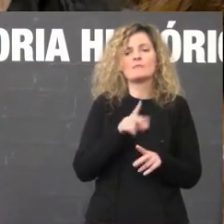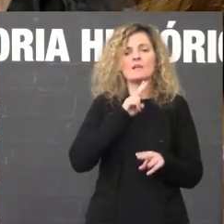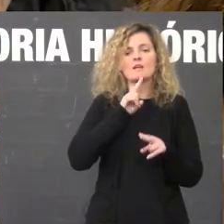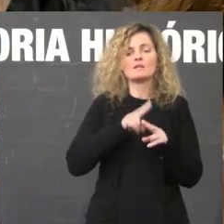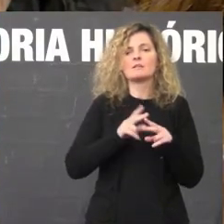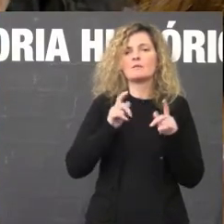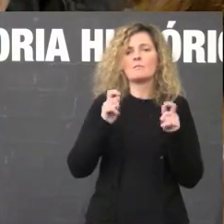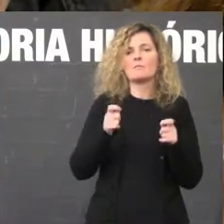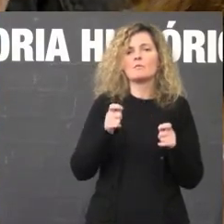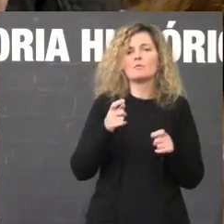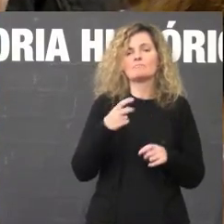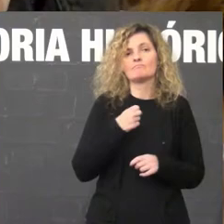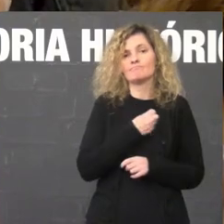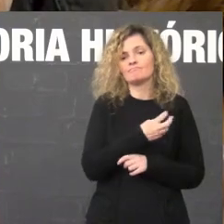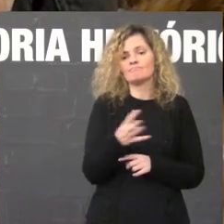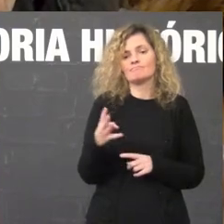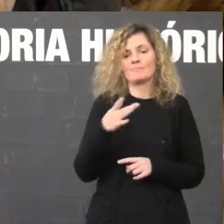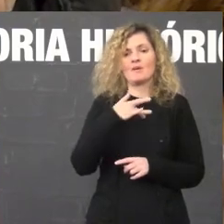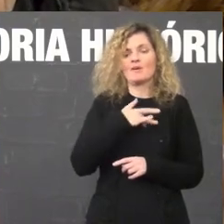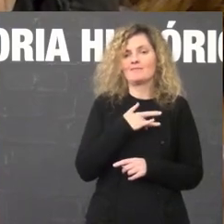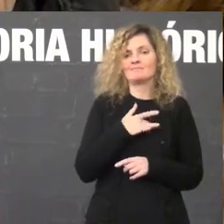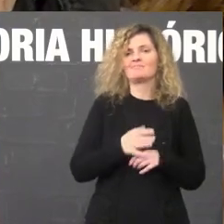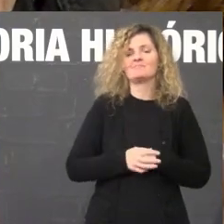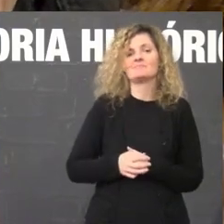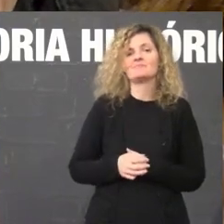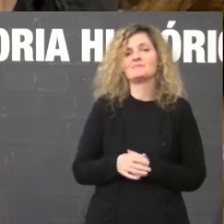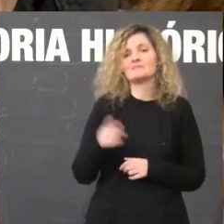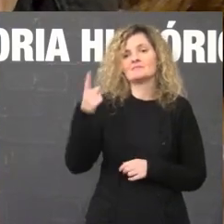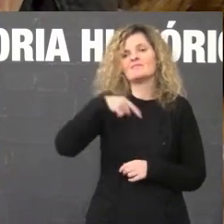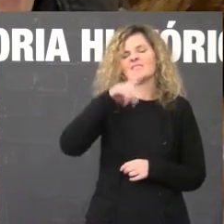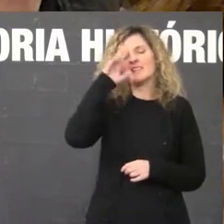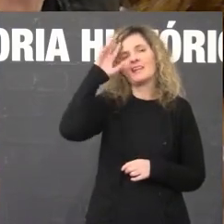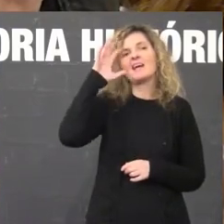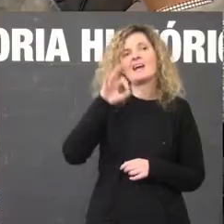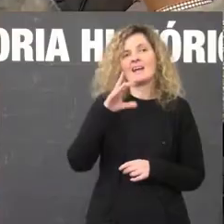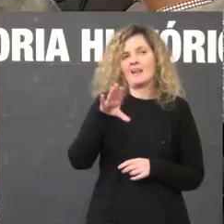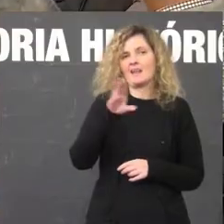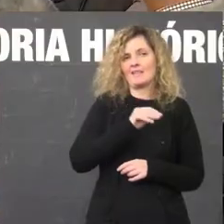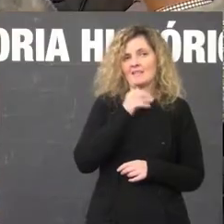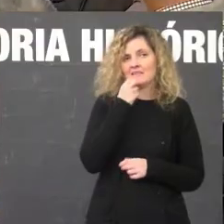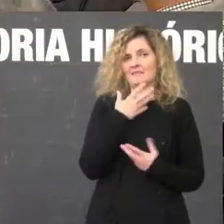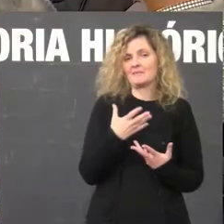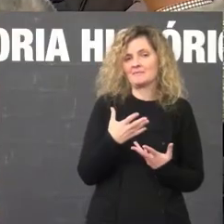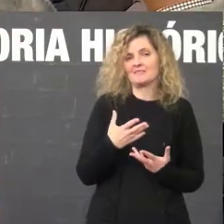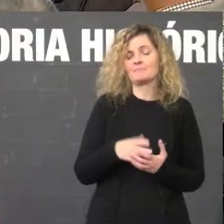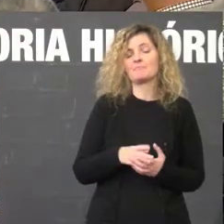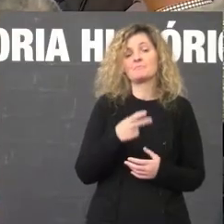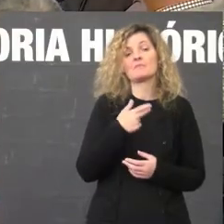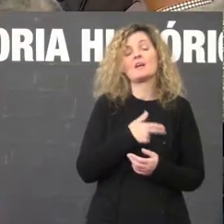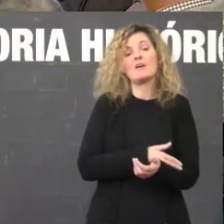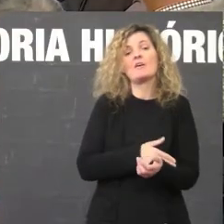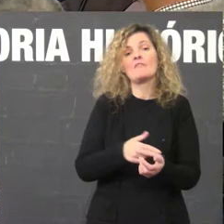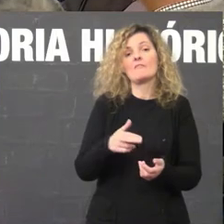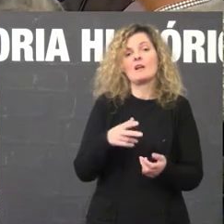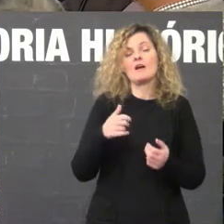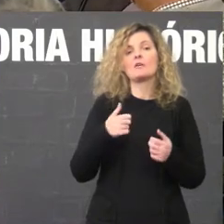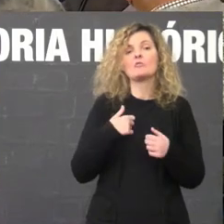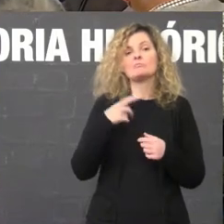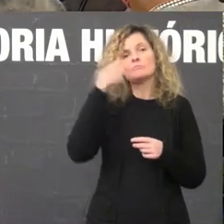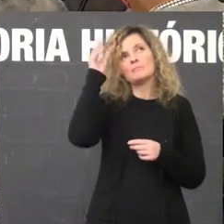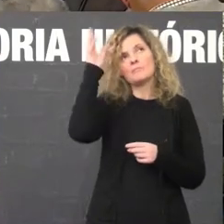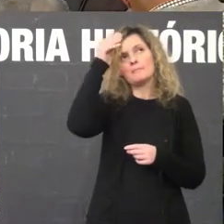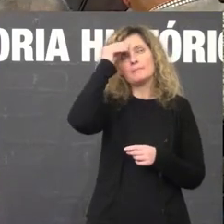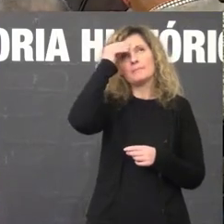chamaríase poliamoroso ou algo así, que ustedes creo que me poden entender moi ben, o cual Franco, que a súa mentalidade